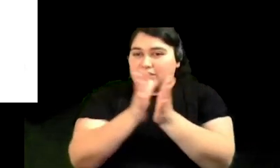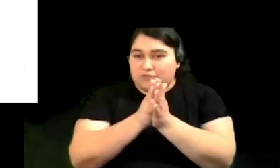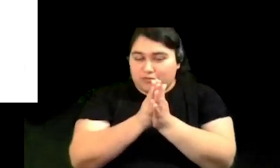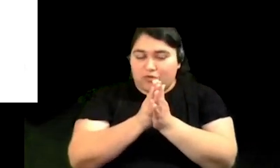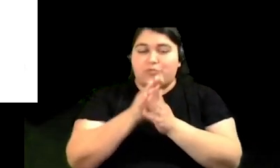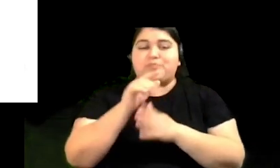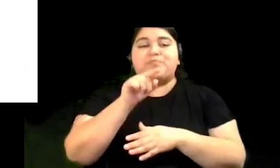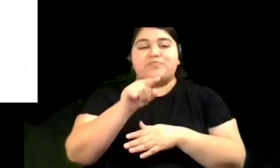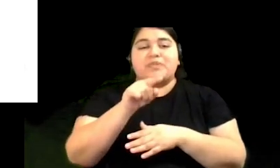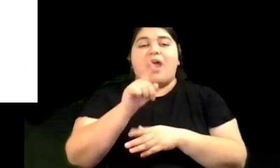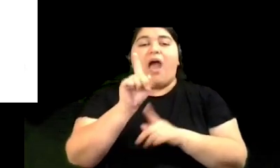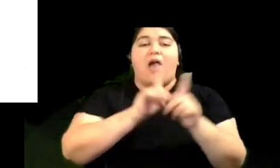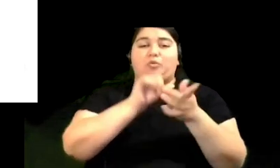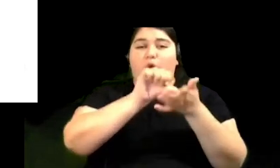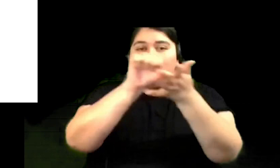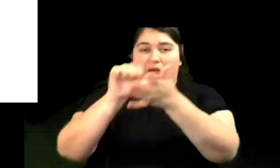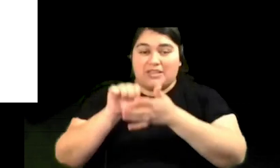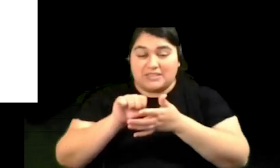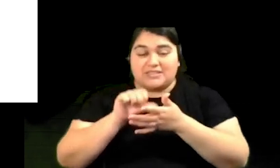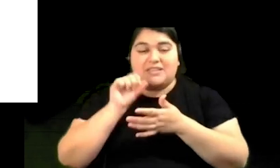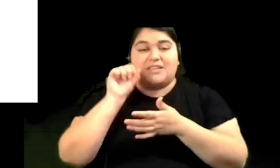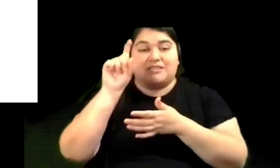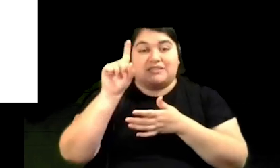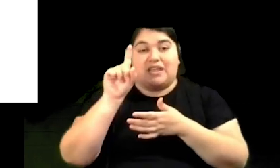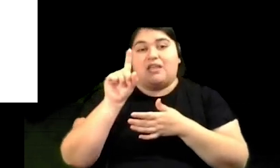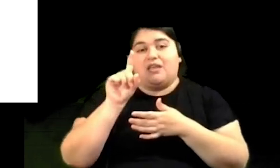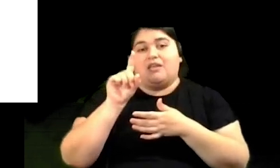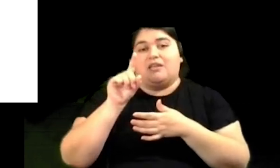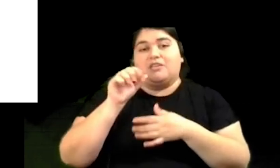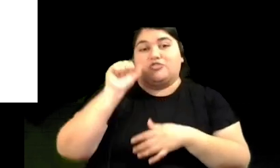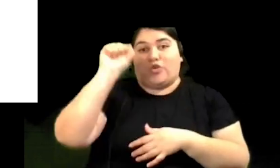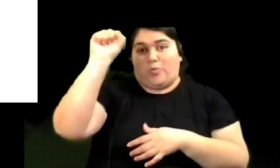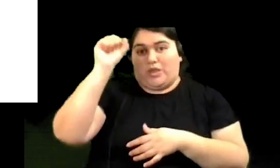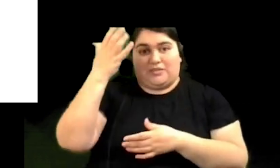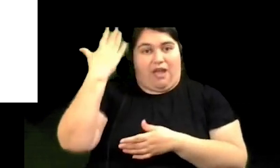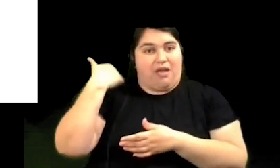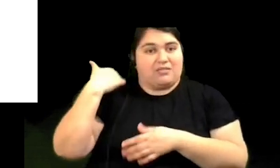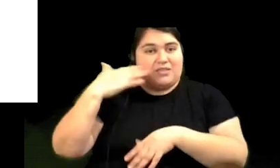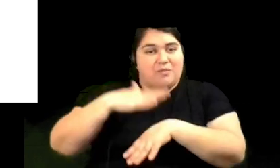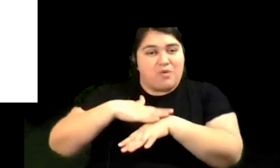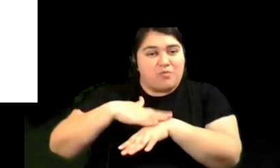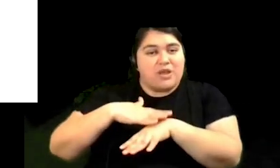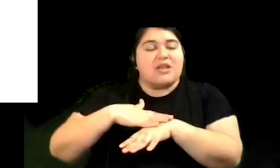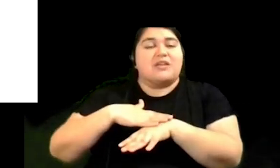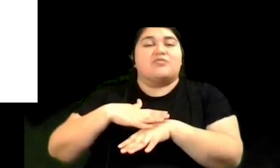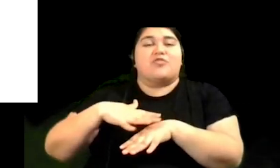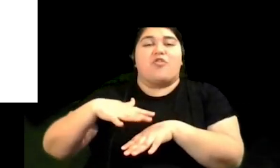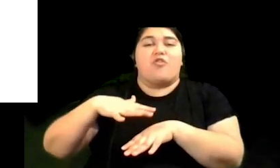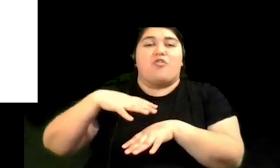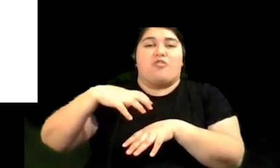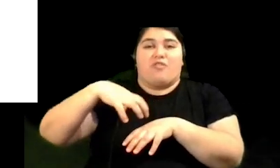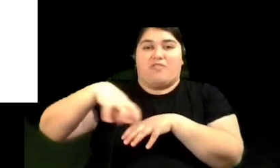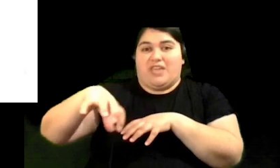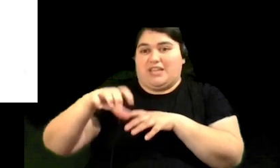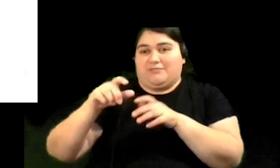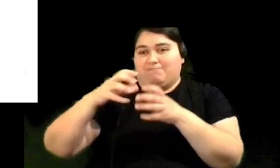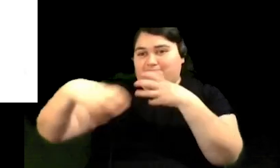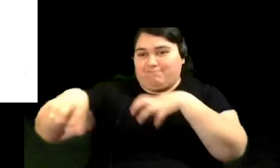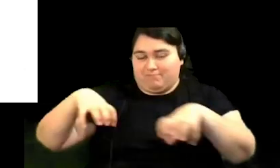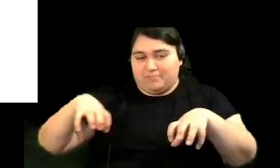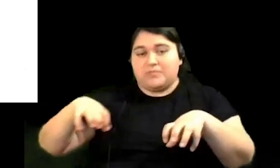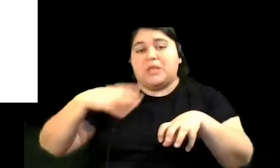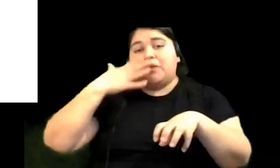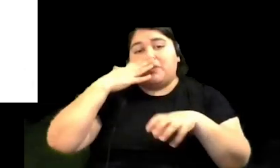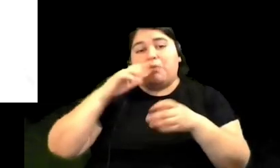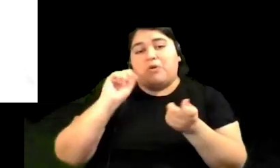su momento para algunos países de la Unión de las Repúblicas Socialistas Soviéticas cuando se produce el desmembramiento de ese bloque, y los mecanismos